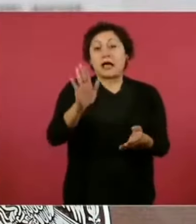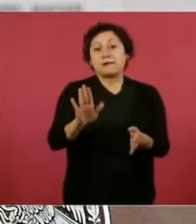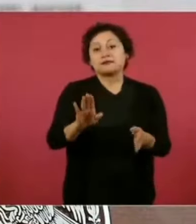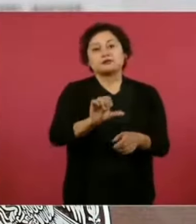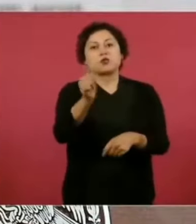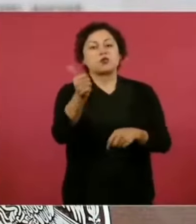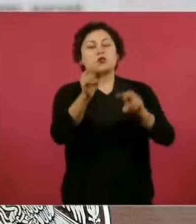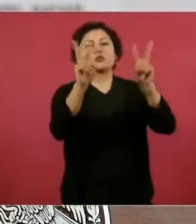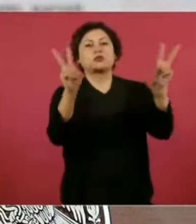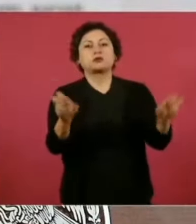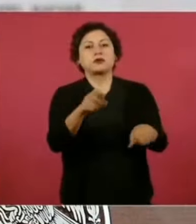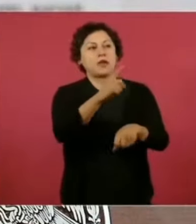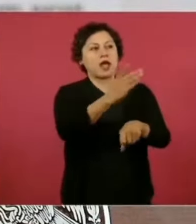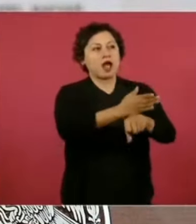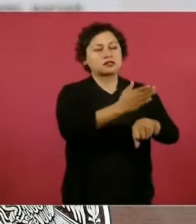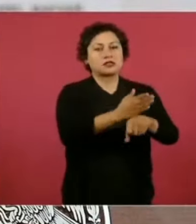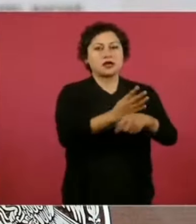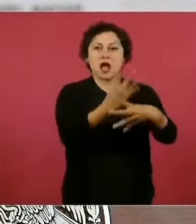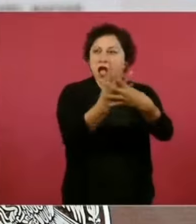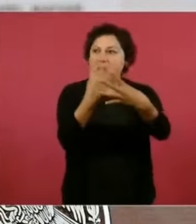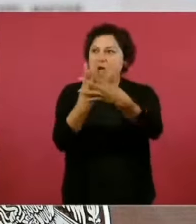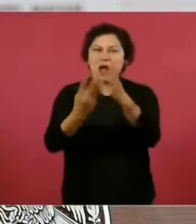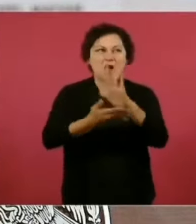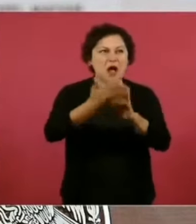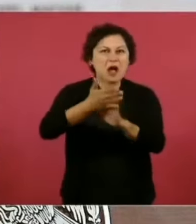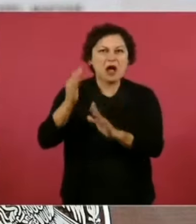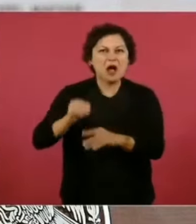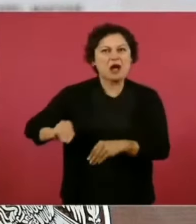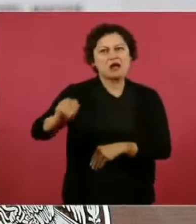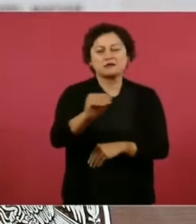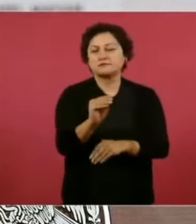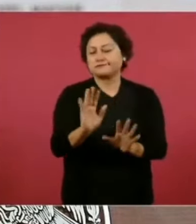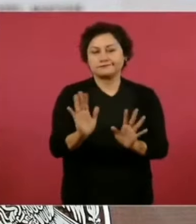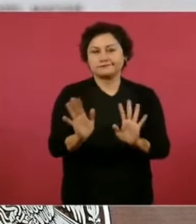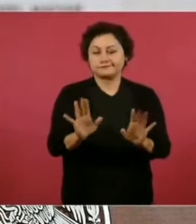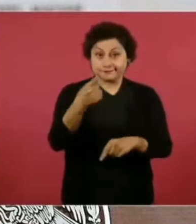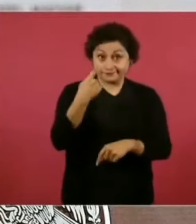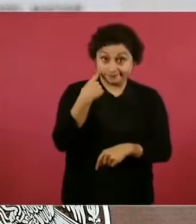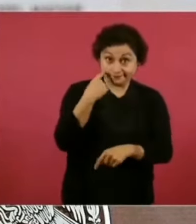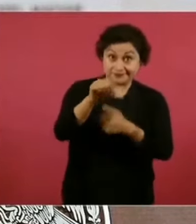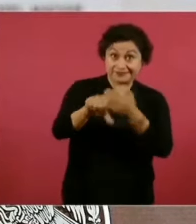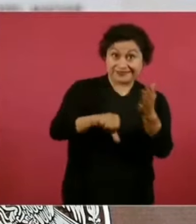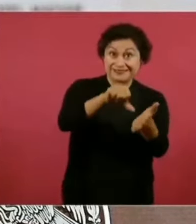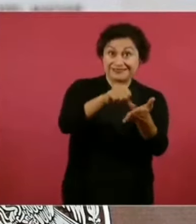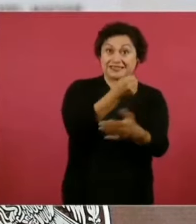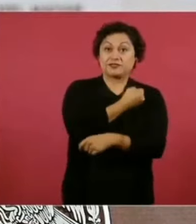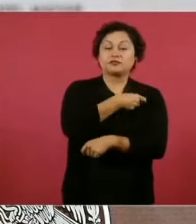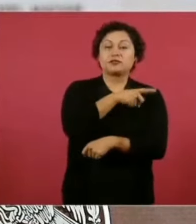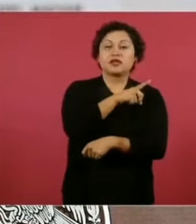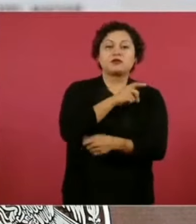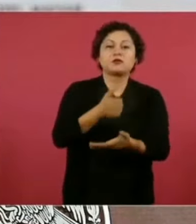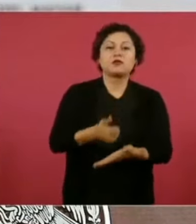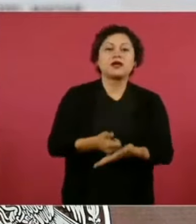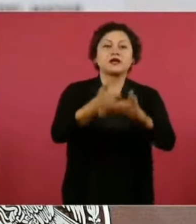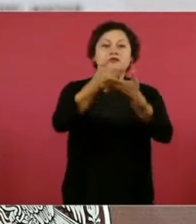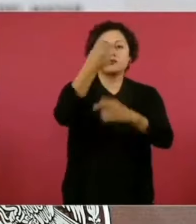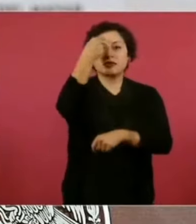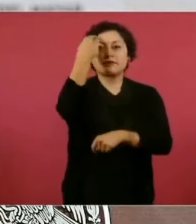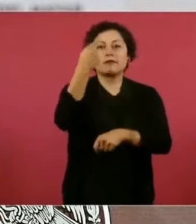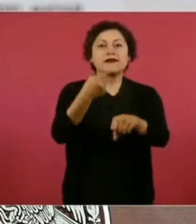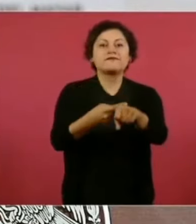es la etapa final de un problema. Los centros de salud es el modelo preventivo que queremos que crezca